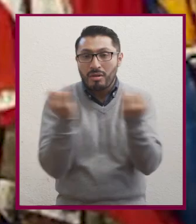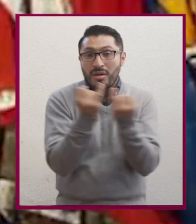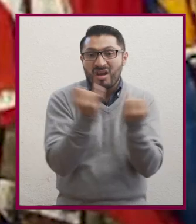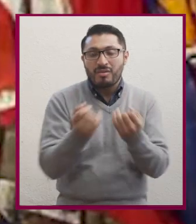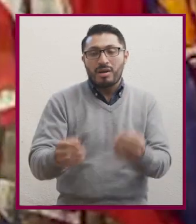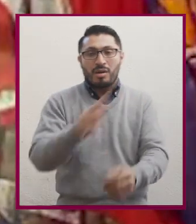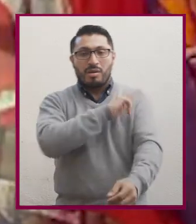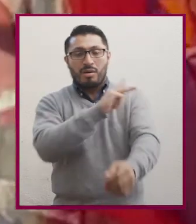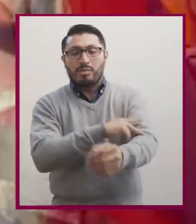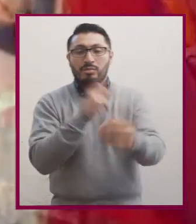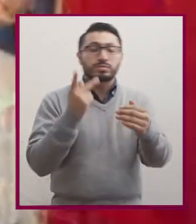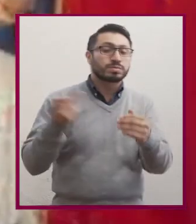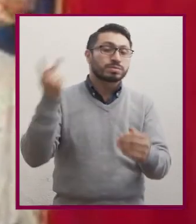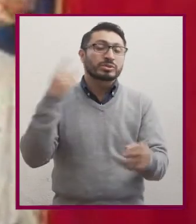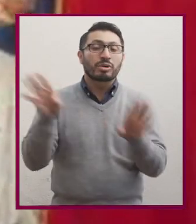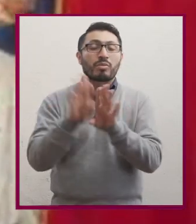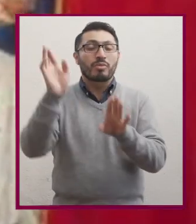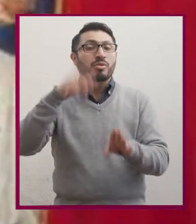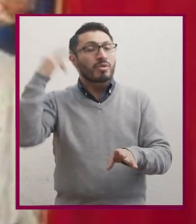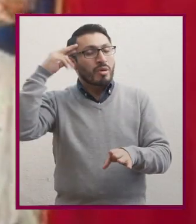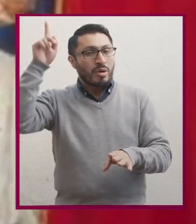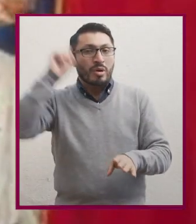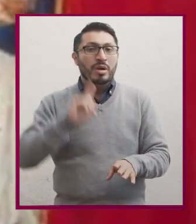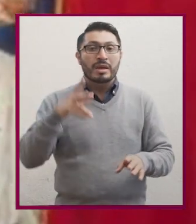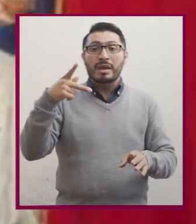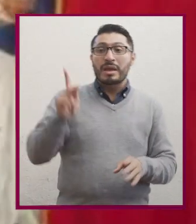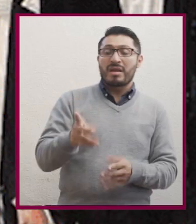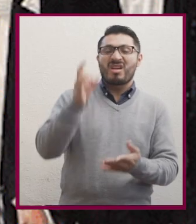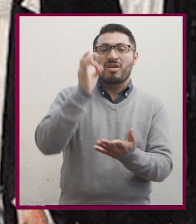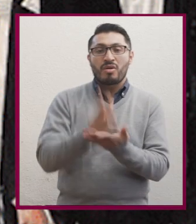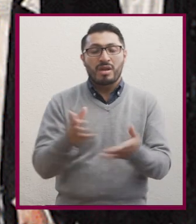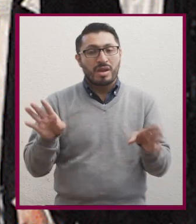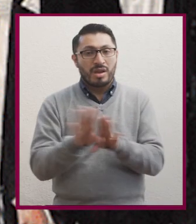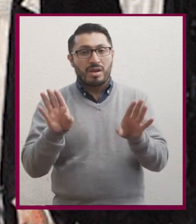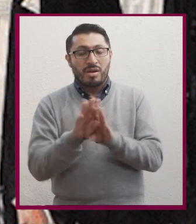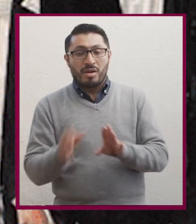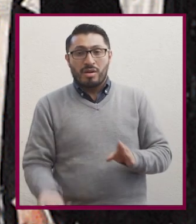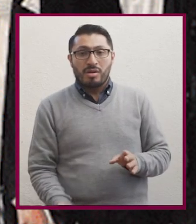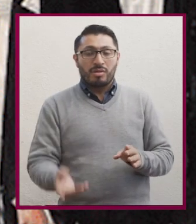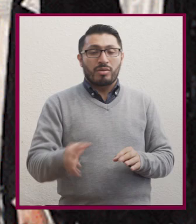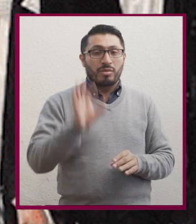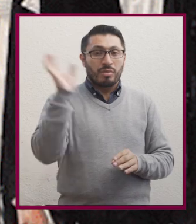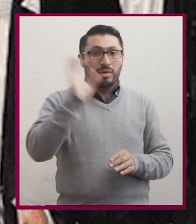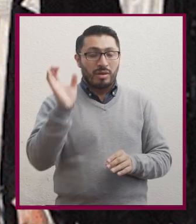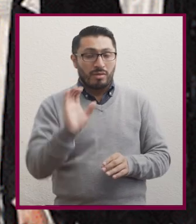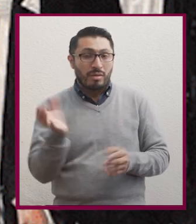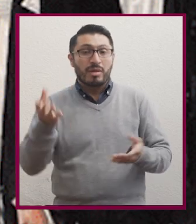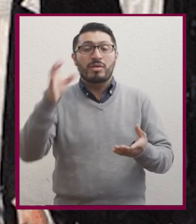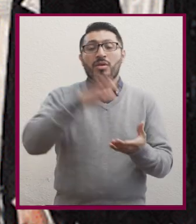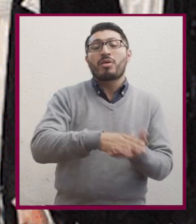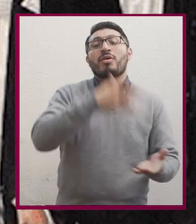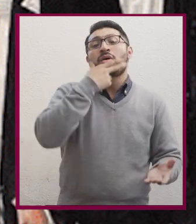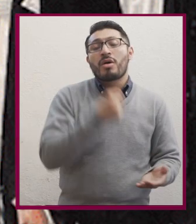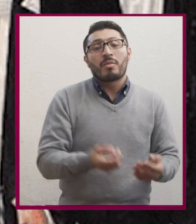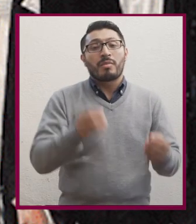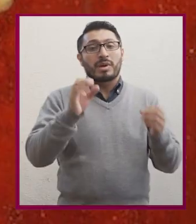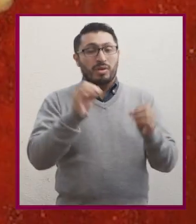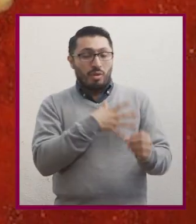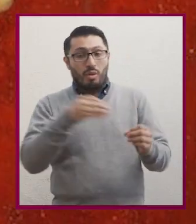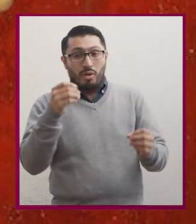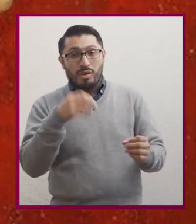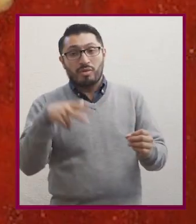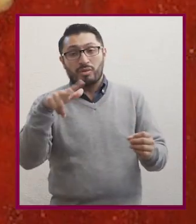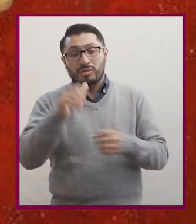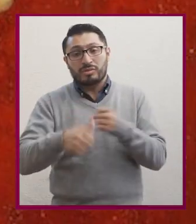cierto poder político como reinas y regentes, pero solo en nombre de sus maridos ausentes o hijos menores de edad. A